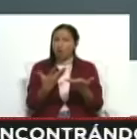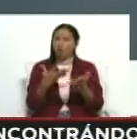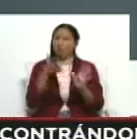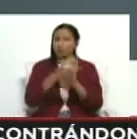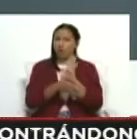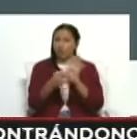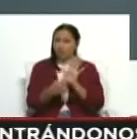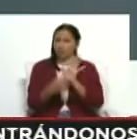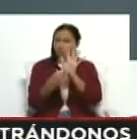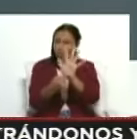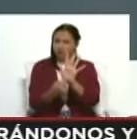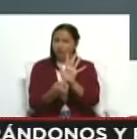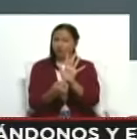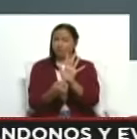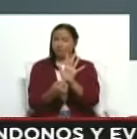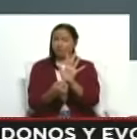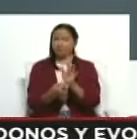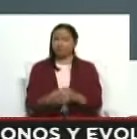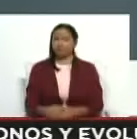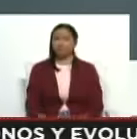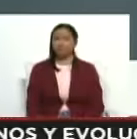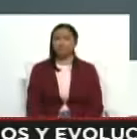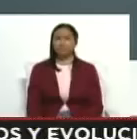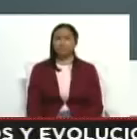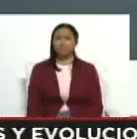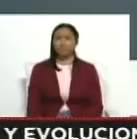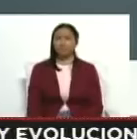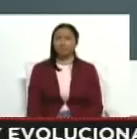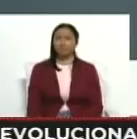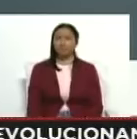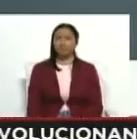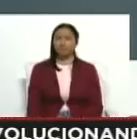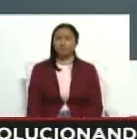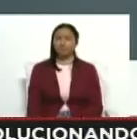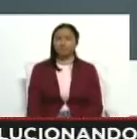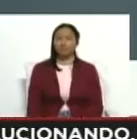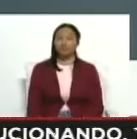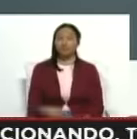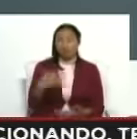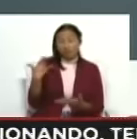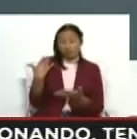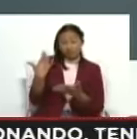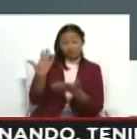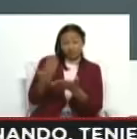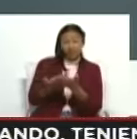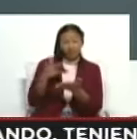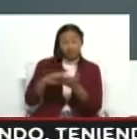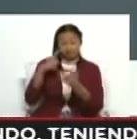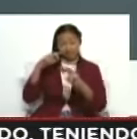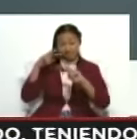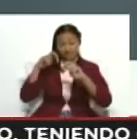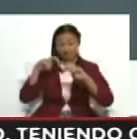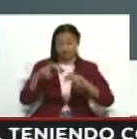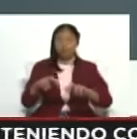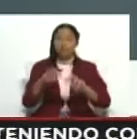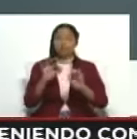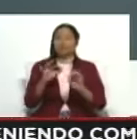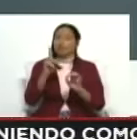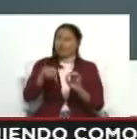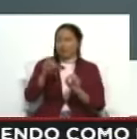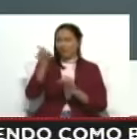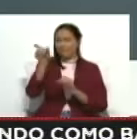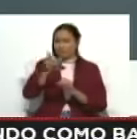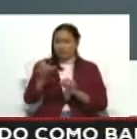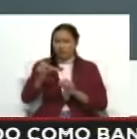describiendo es que durante las investigaciones, aparte de las entrevistas,